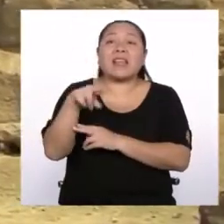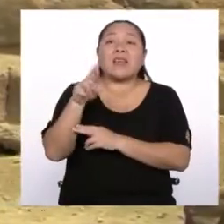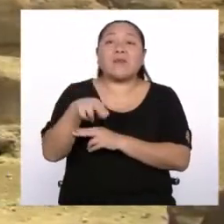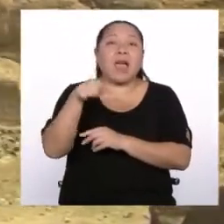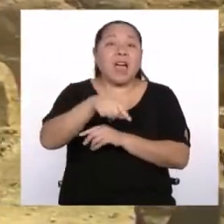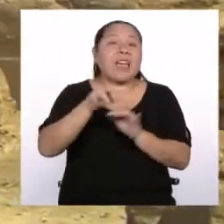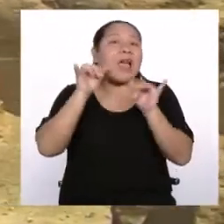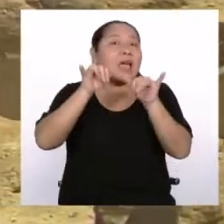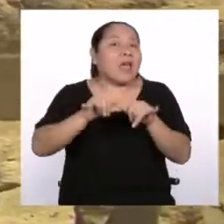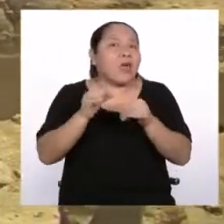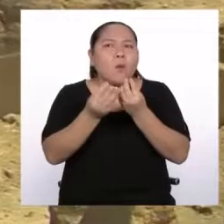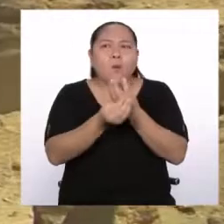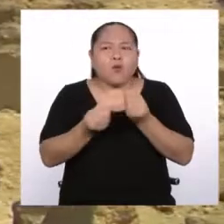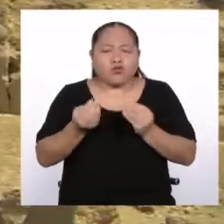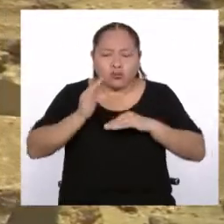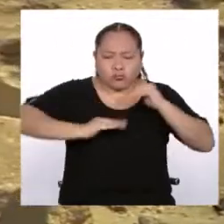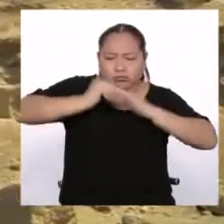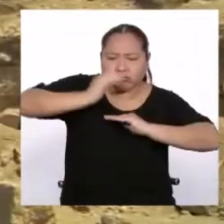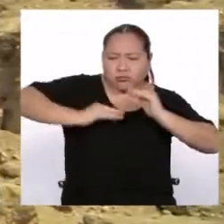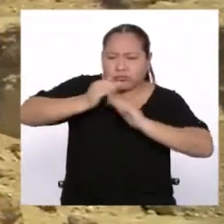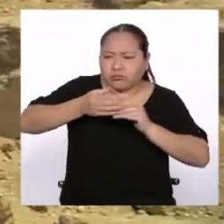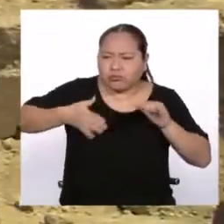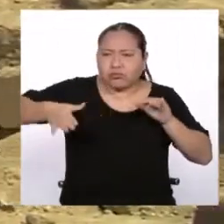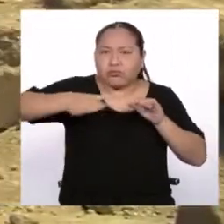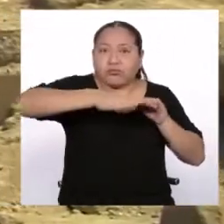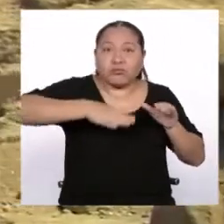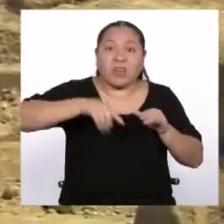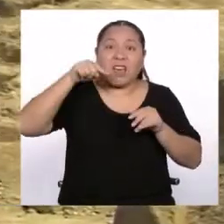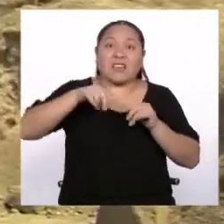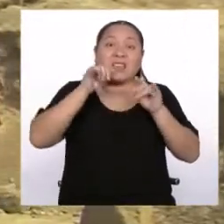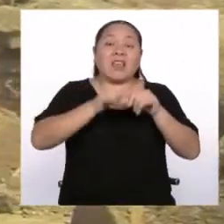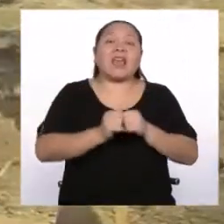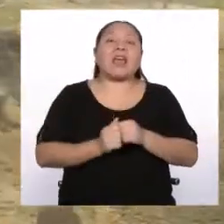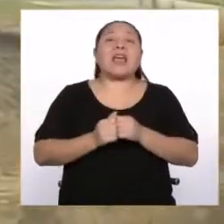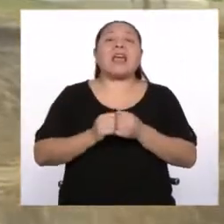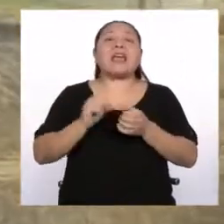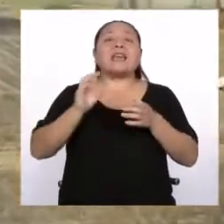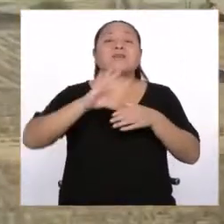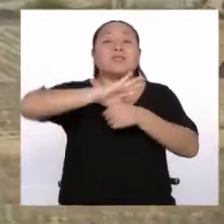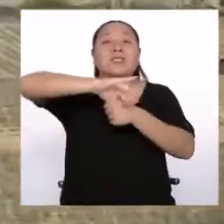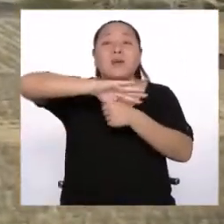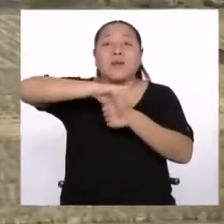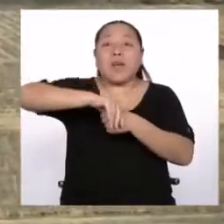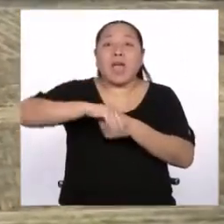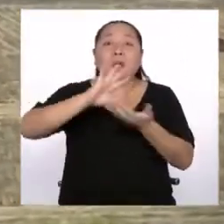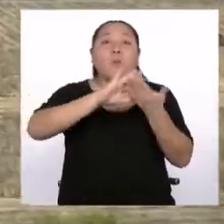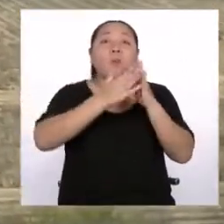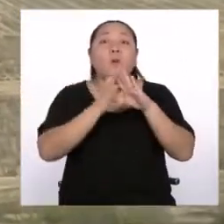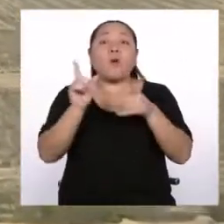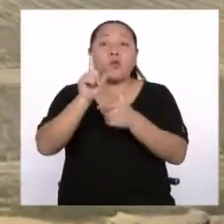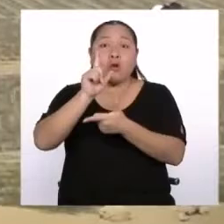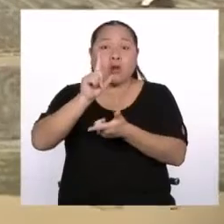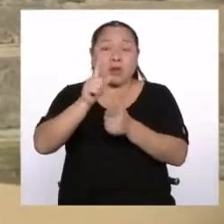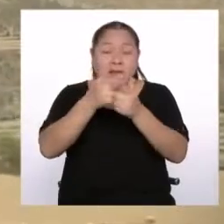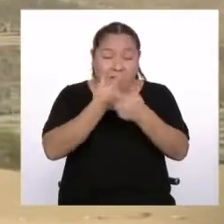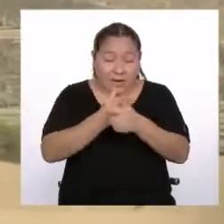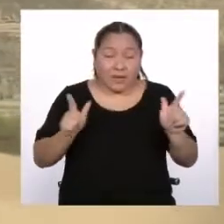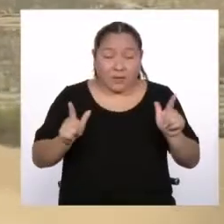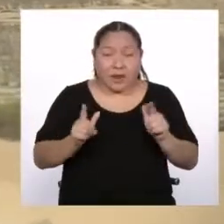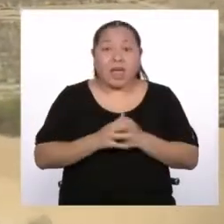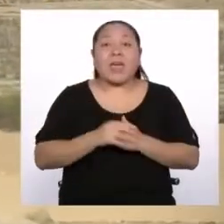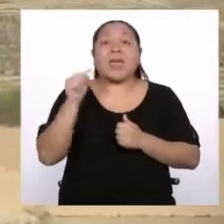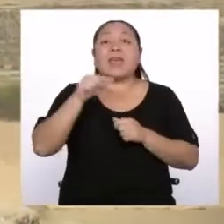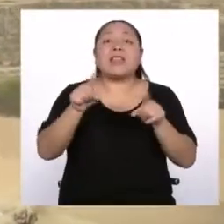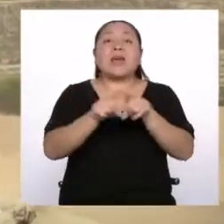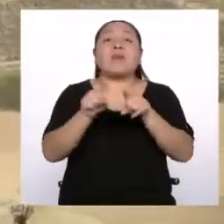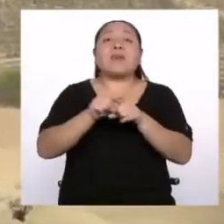restos arqueológicos ubicados en los actuales distritos de San Miguel, Pueblo Libre y El Cercado. Su